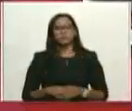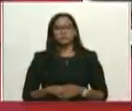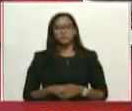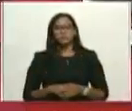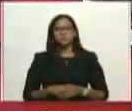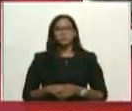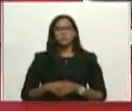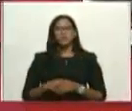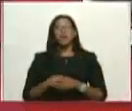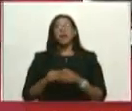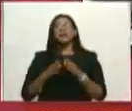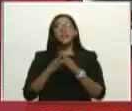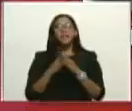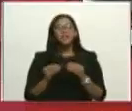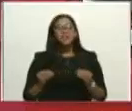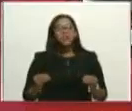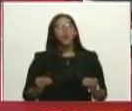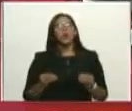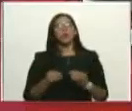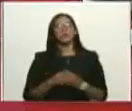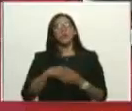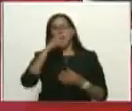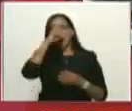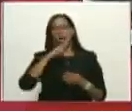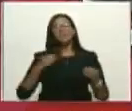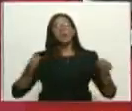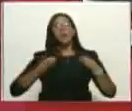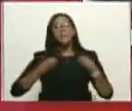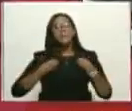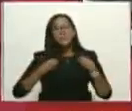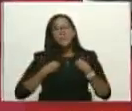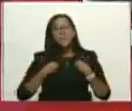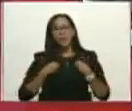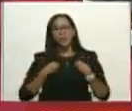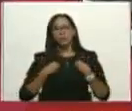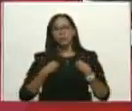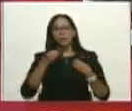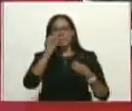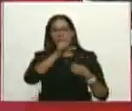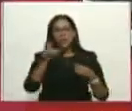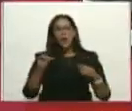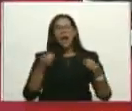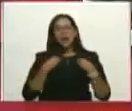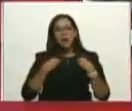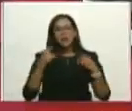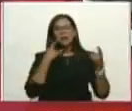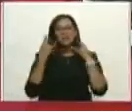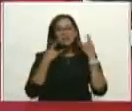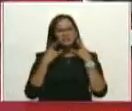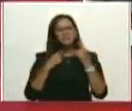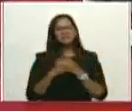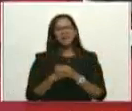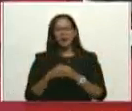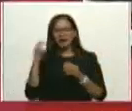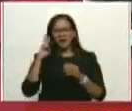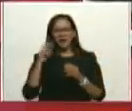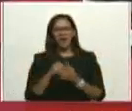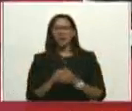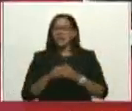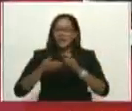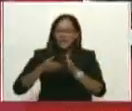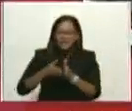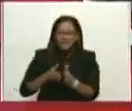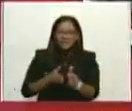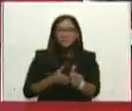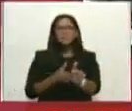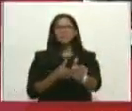de todas las generaciones vivas y activas en Venezuela. Y ese hilo conductor